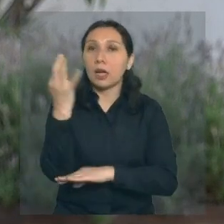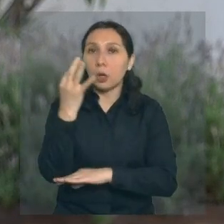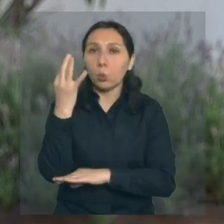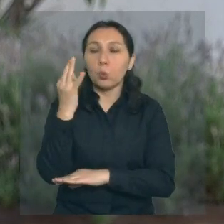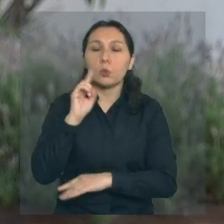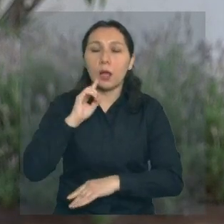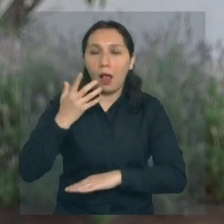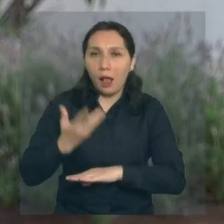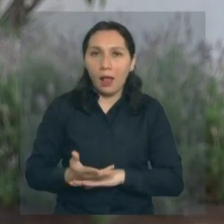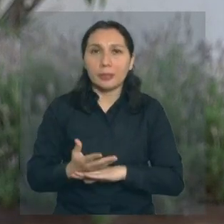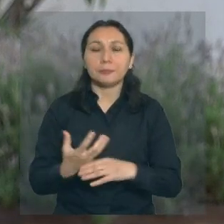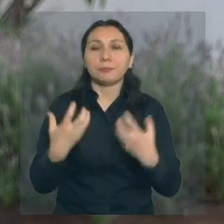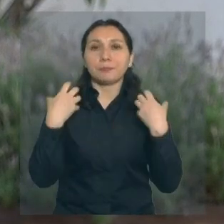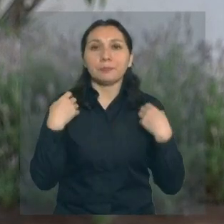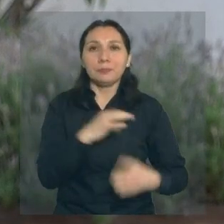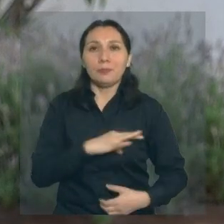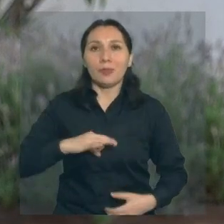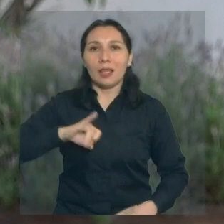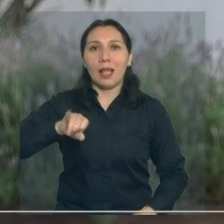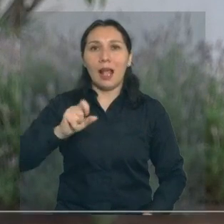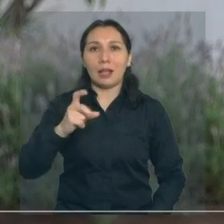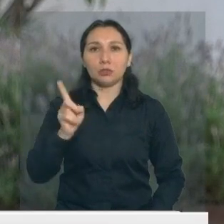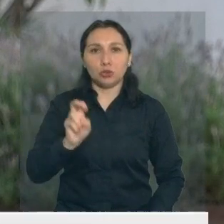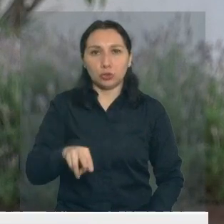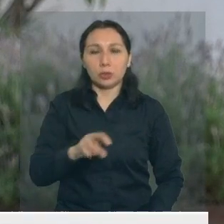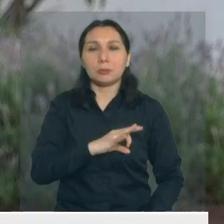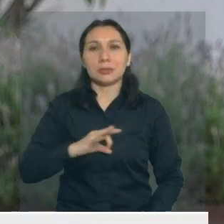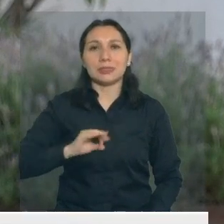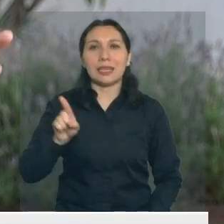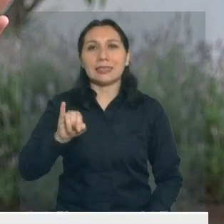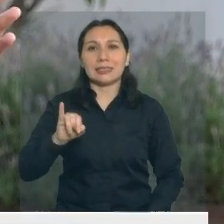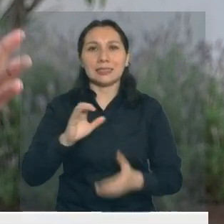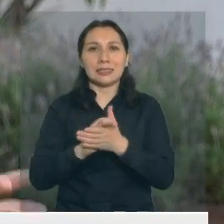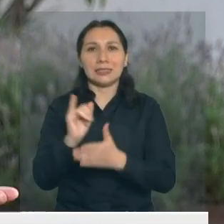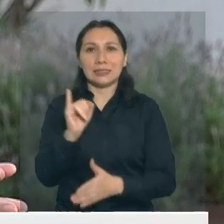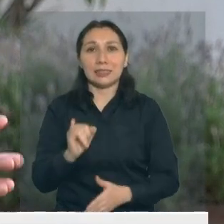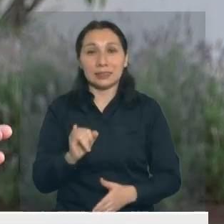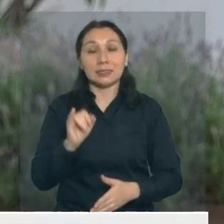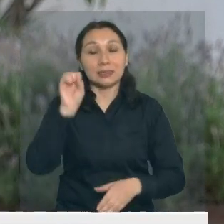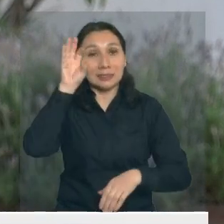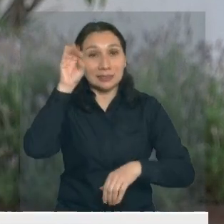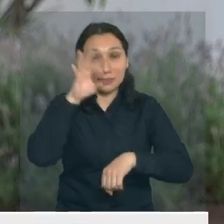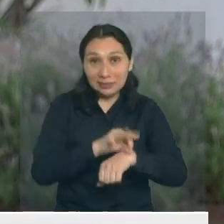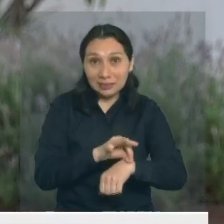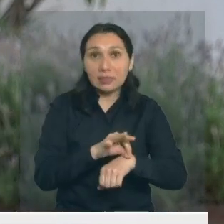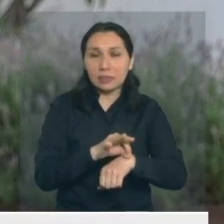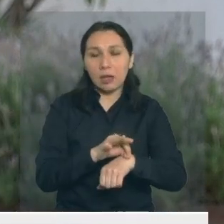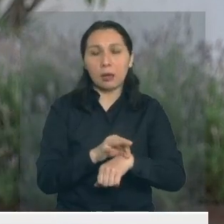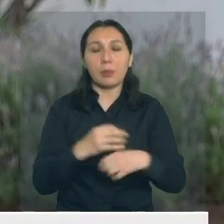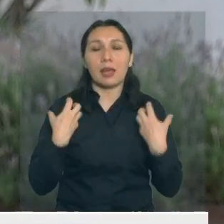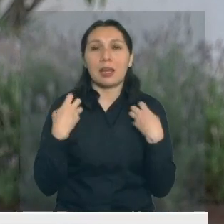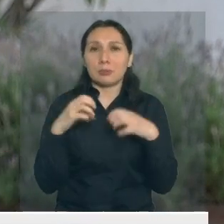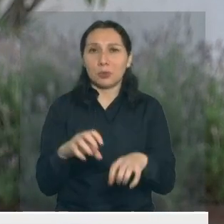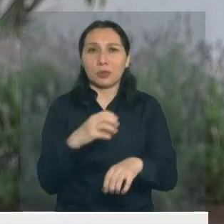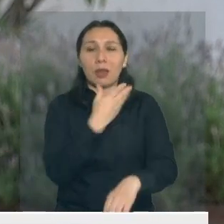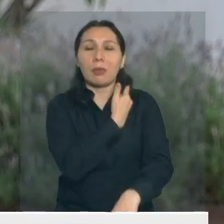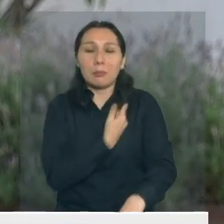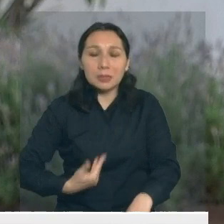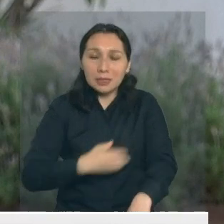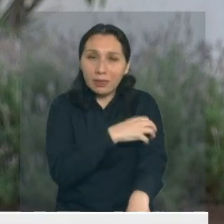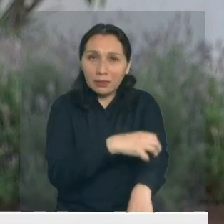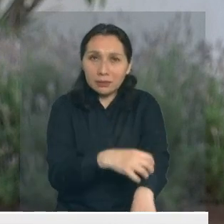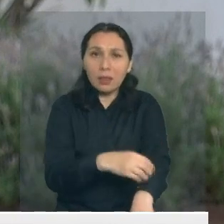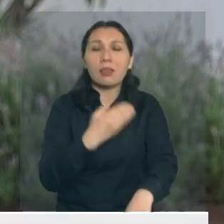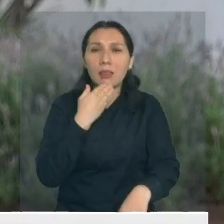reuniones encabezadas por el ministro Jackson, la ministra Siches, con delegados y delegadas presidenciales, como también con